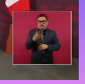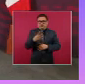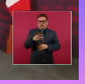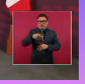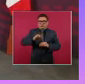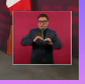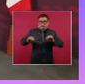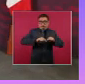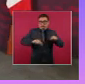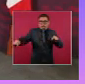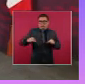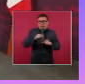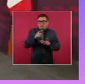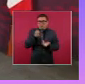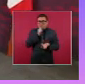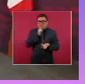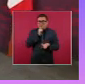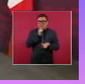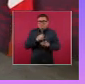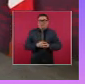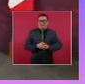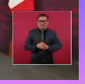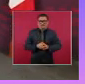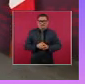1,554 kilómetros y